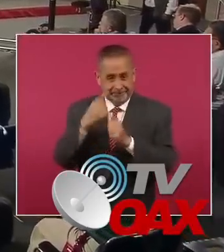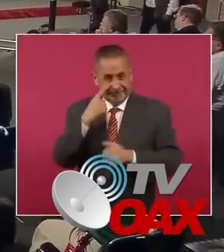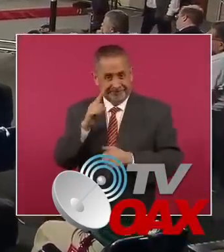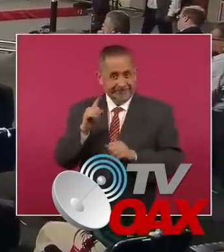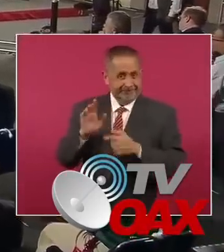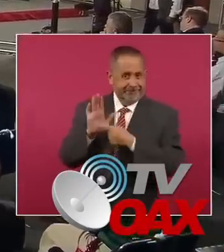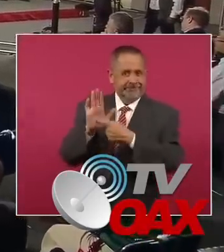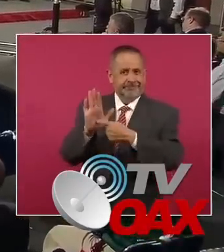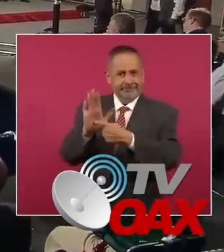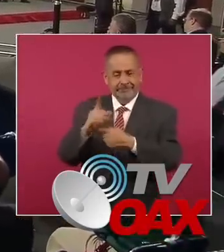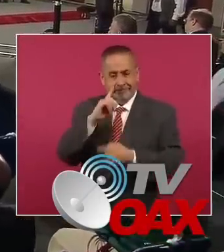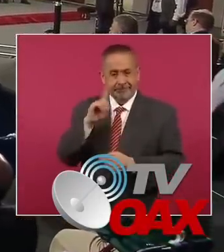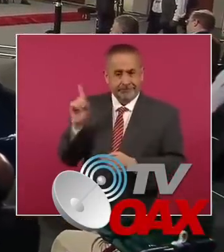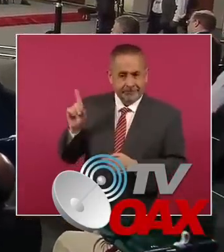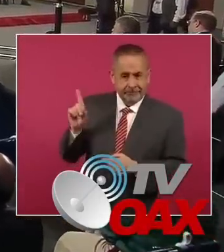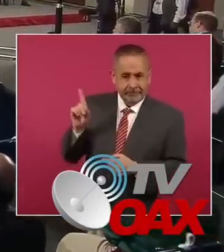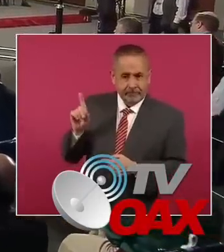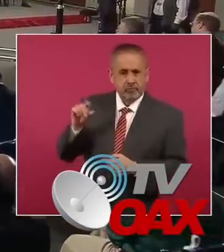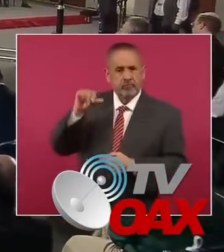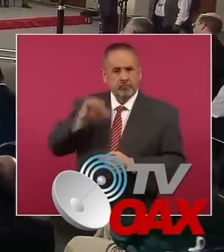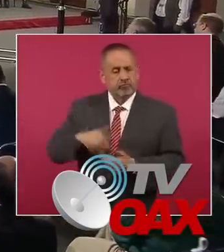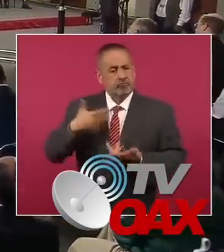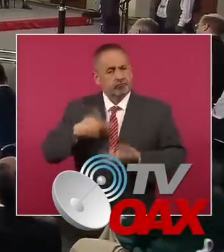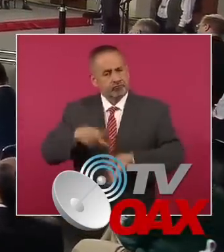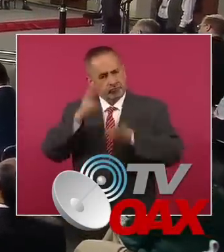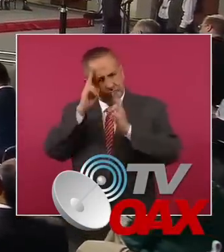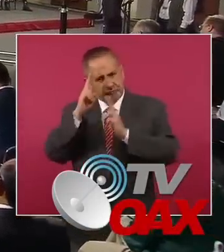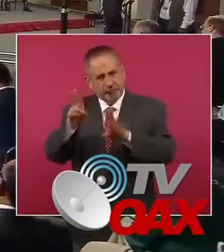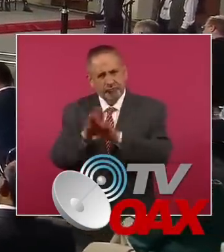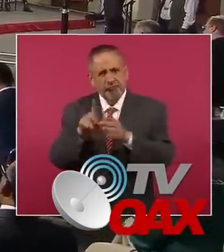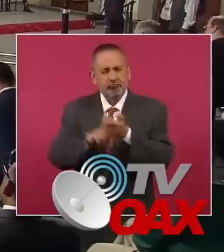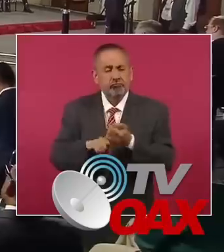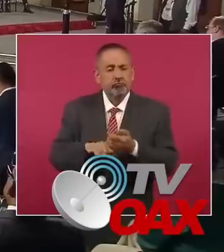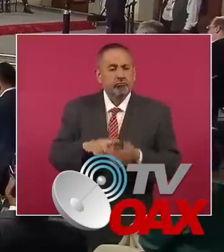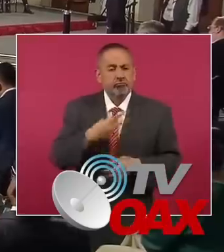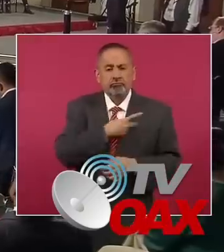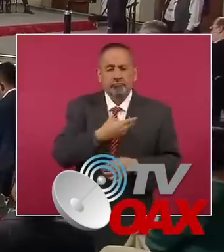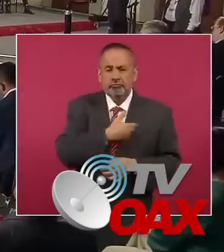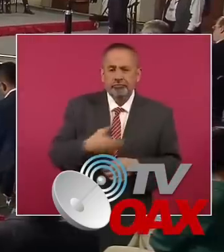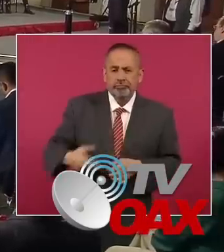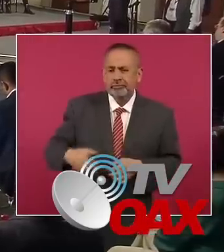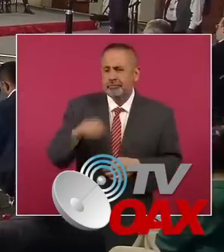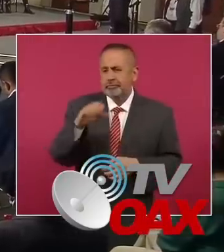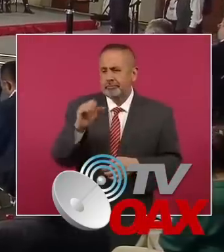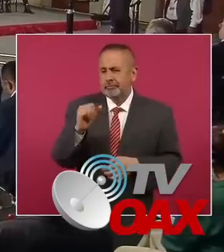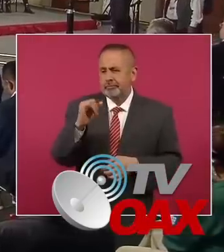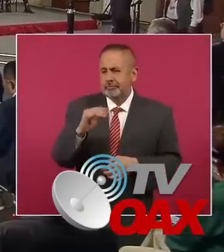hoy tendremos el honor de que el vicecanciller